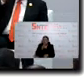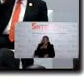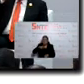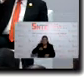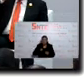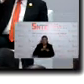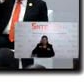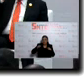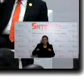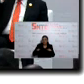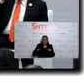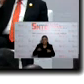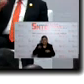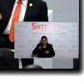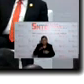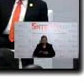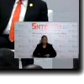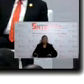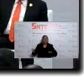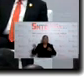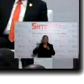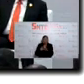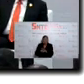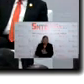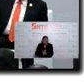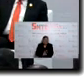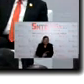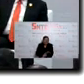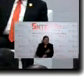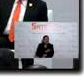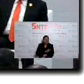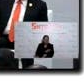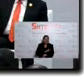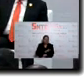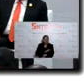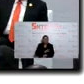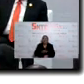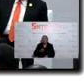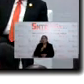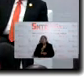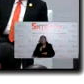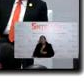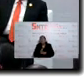considera que es importante, pero no tan importante. La amarilla